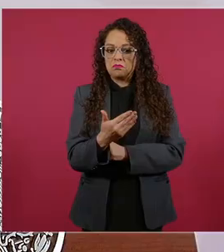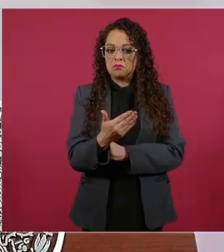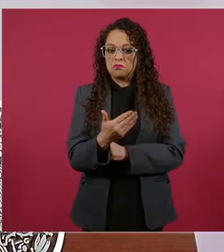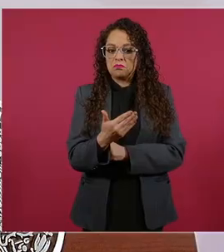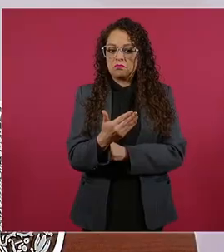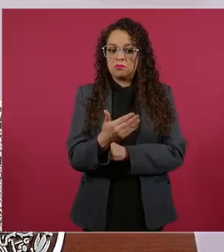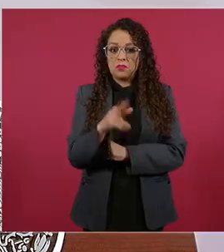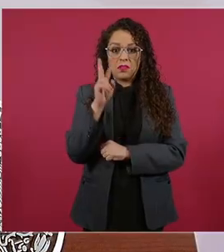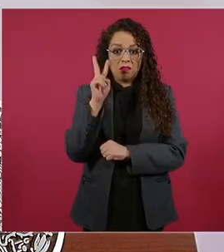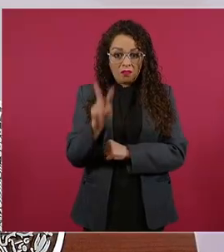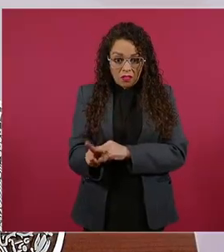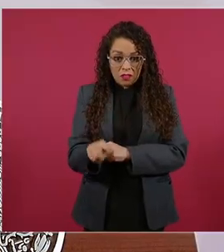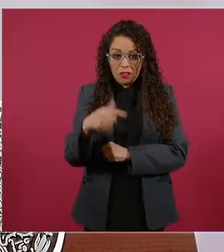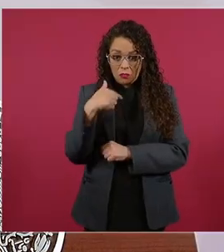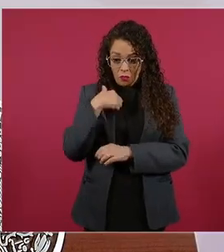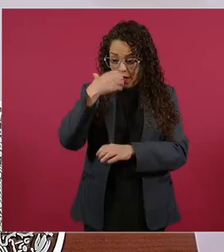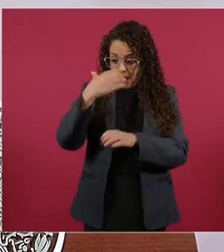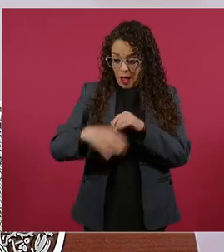muy contento,